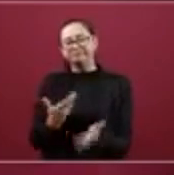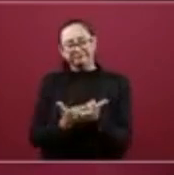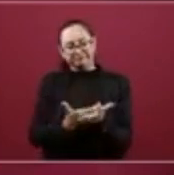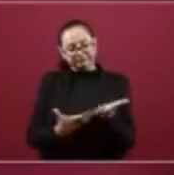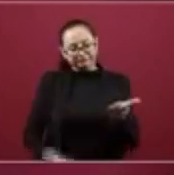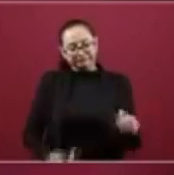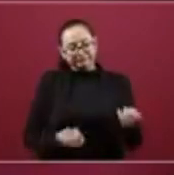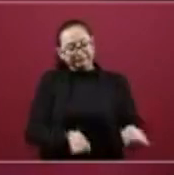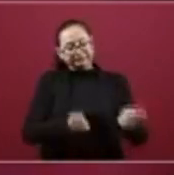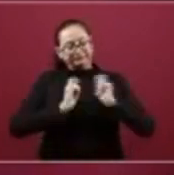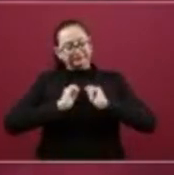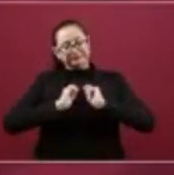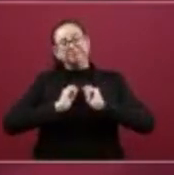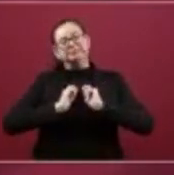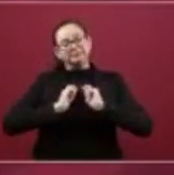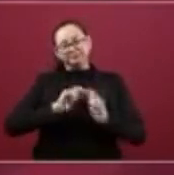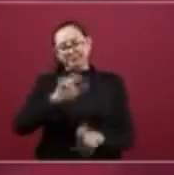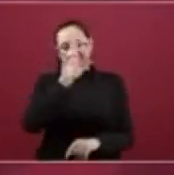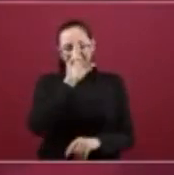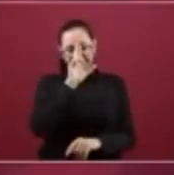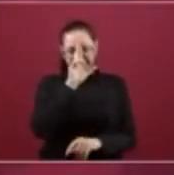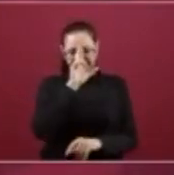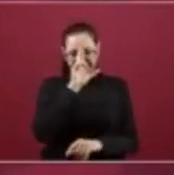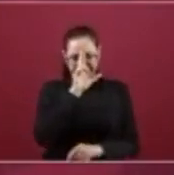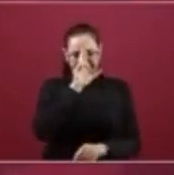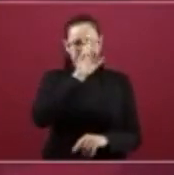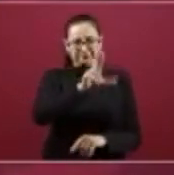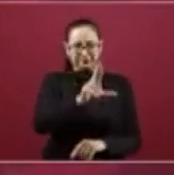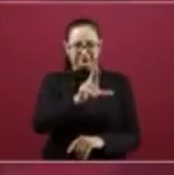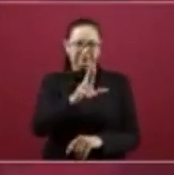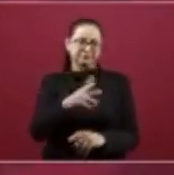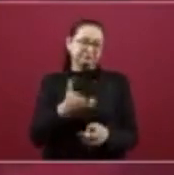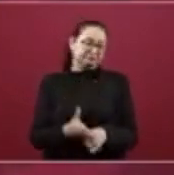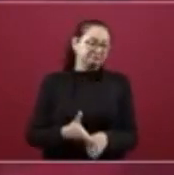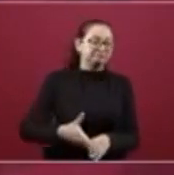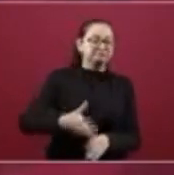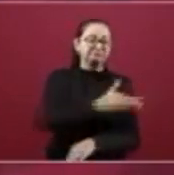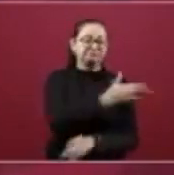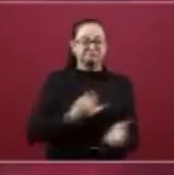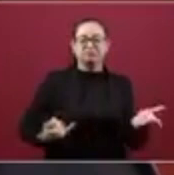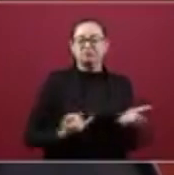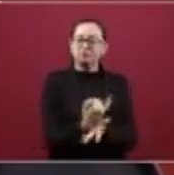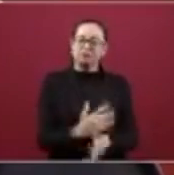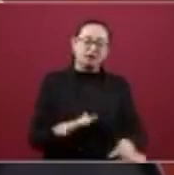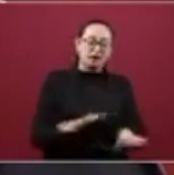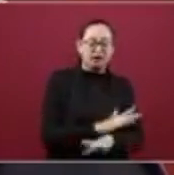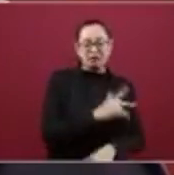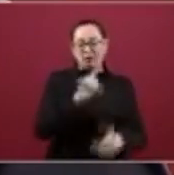en el marco de la llamada reforma energética.